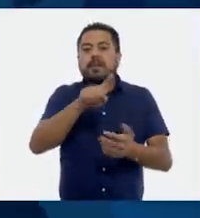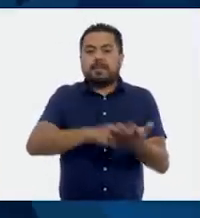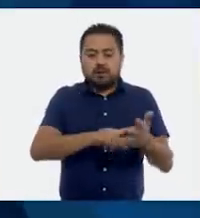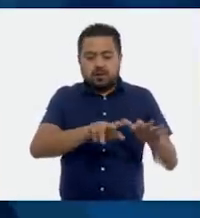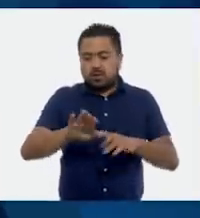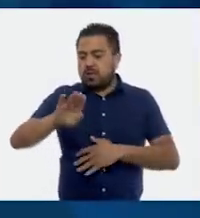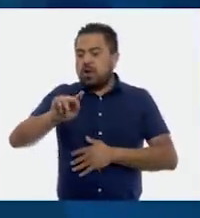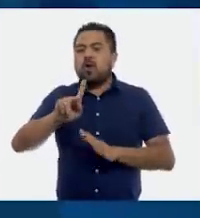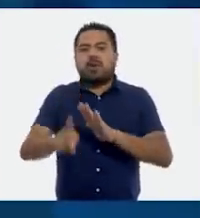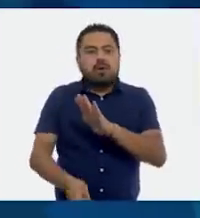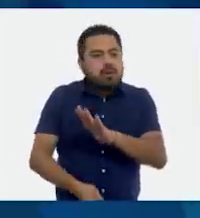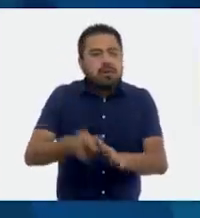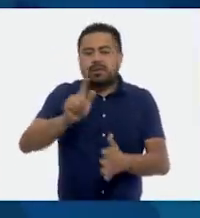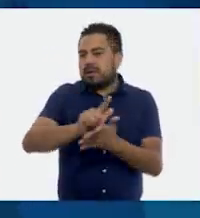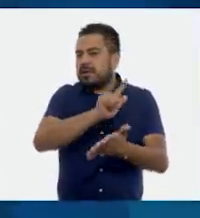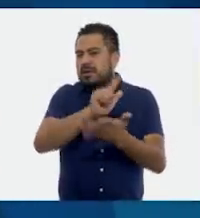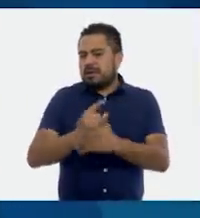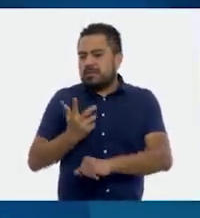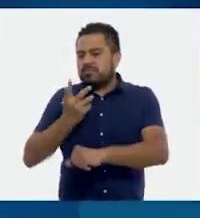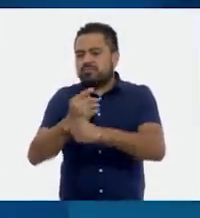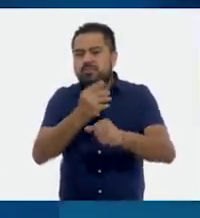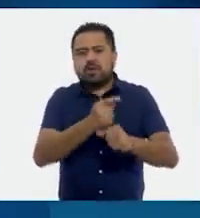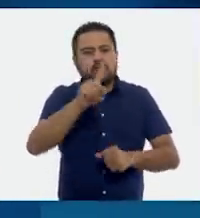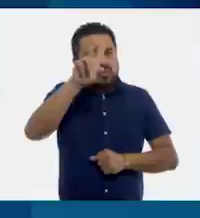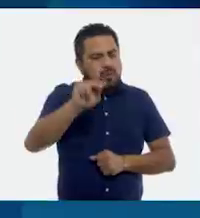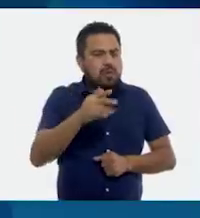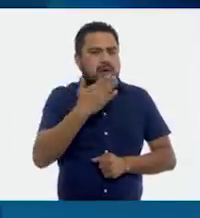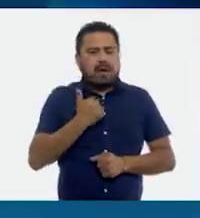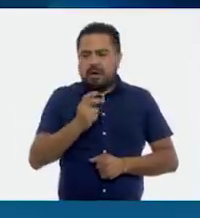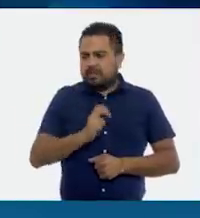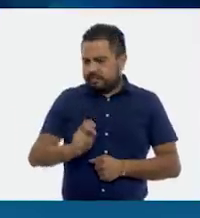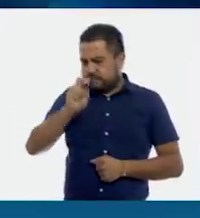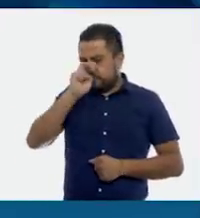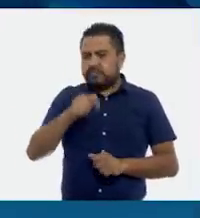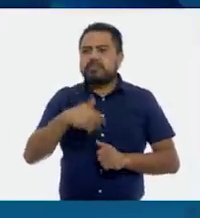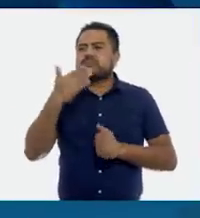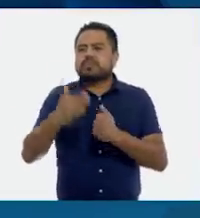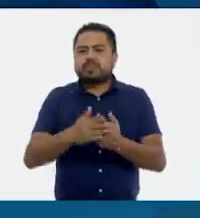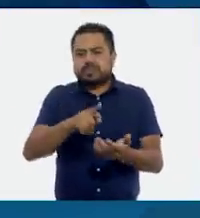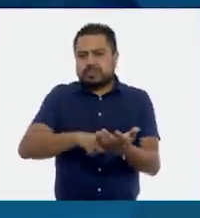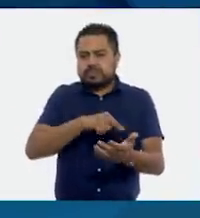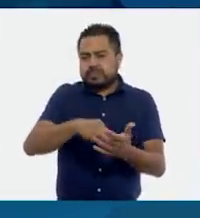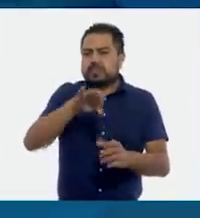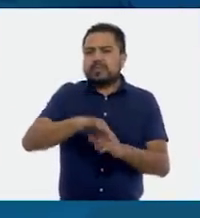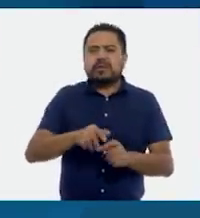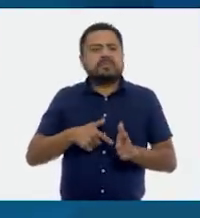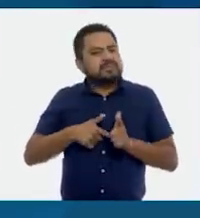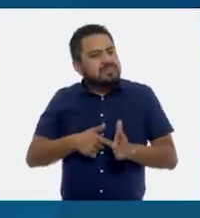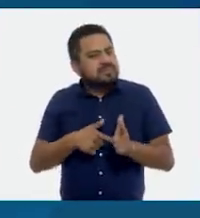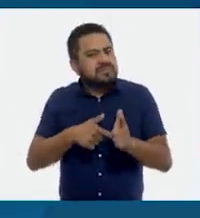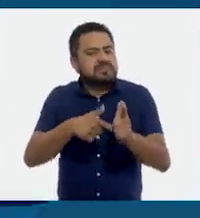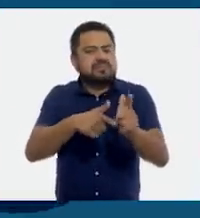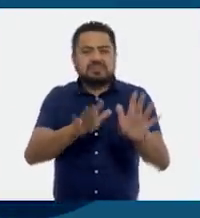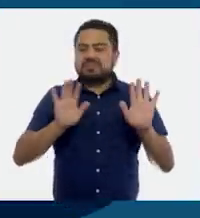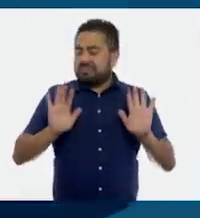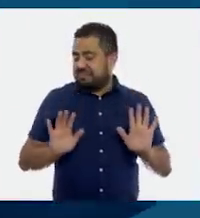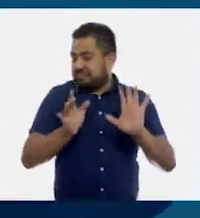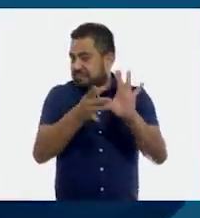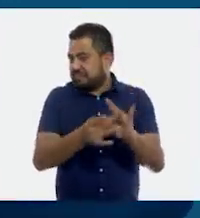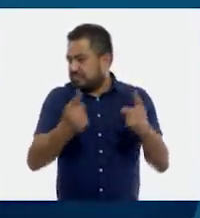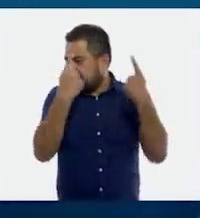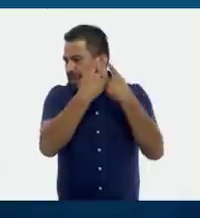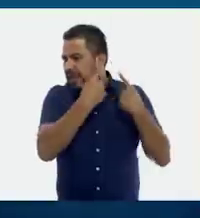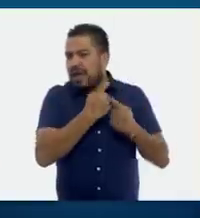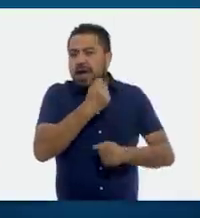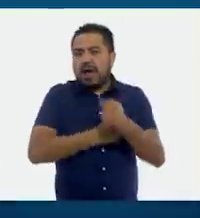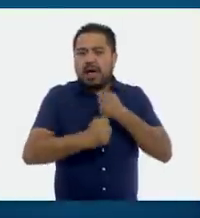1890 nuevamente la ley se modificó para que no hubiera restricciones en las siguientes reelecciones. Resulta paradójico, pues